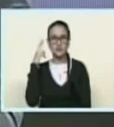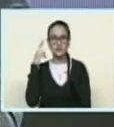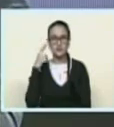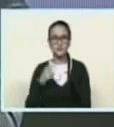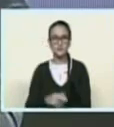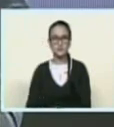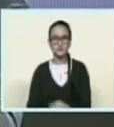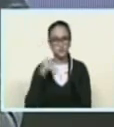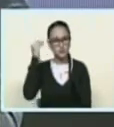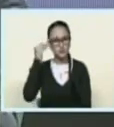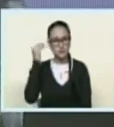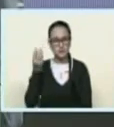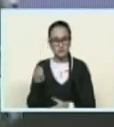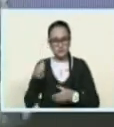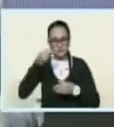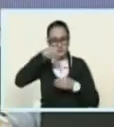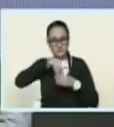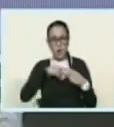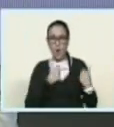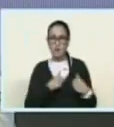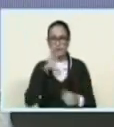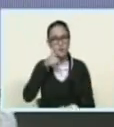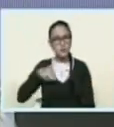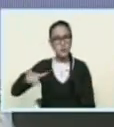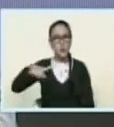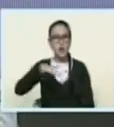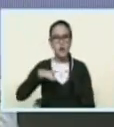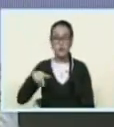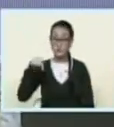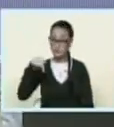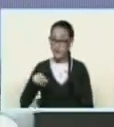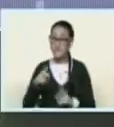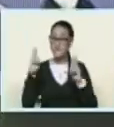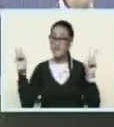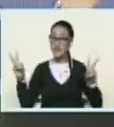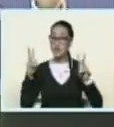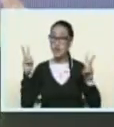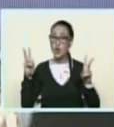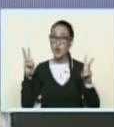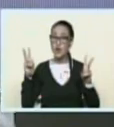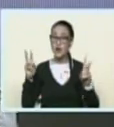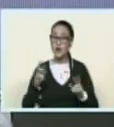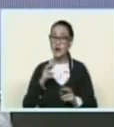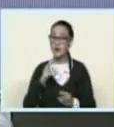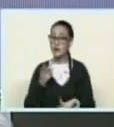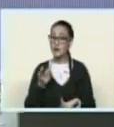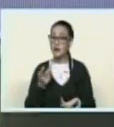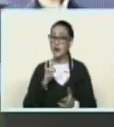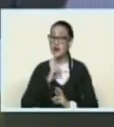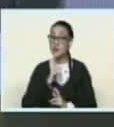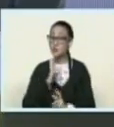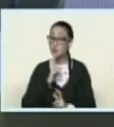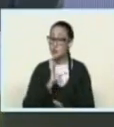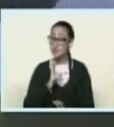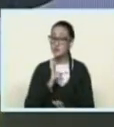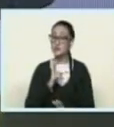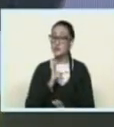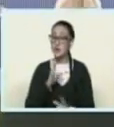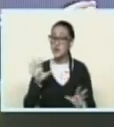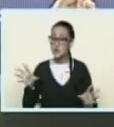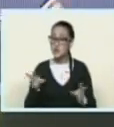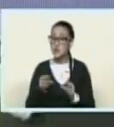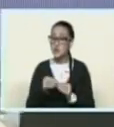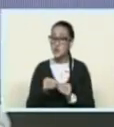entrar dentro del corazón de nuestro pueblo. Esta victoria es producto de que